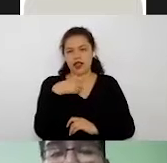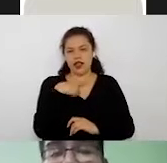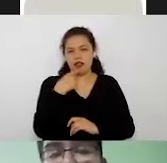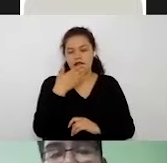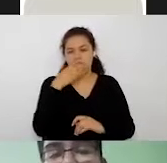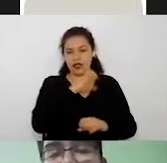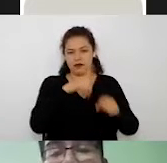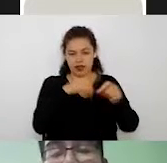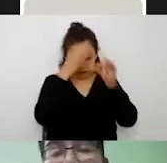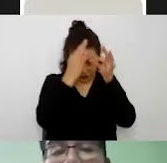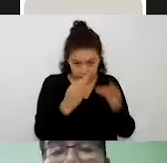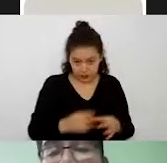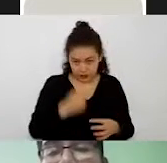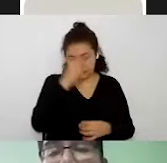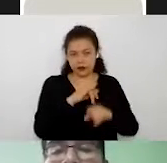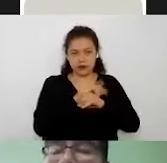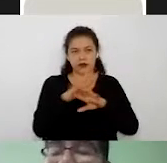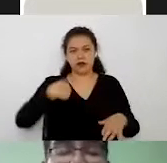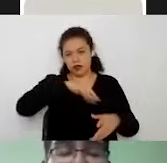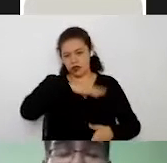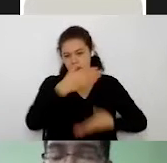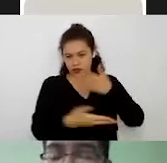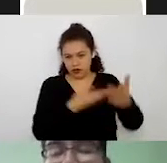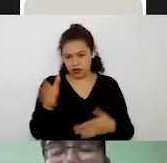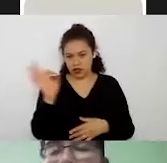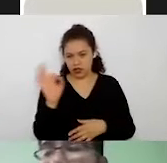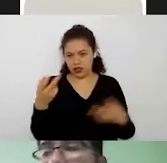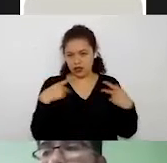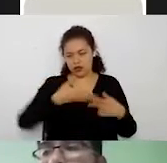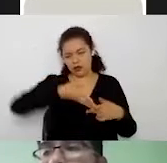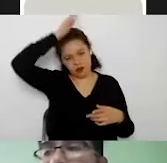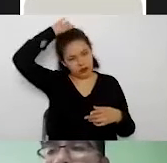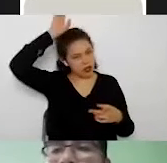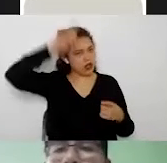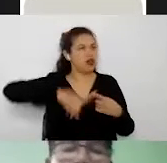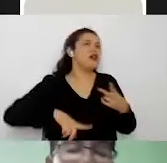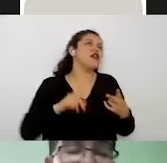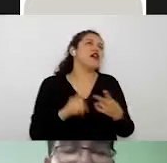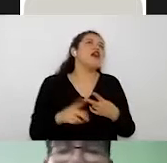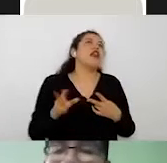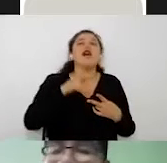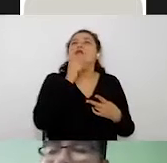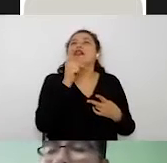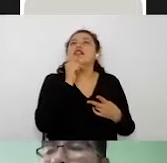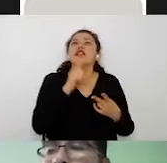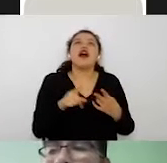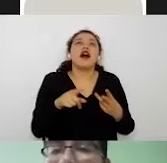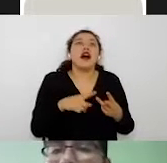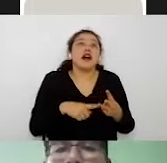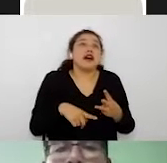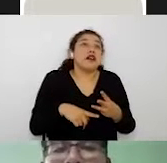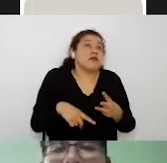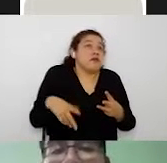específicos en la información que vamos a dar, ya sea para los bomberos, ya sea para la policía, para